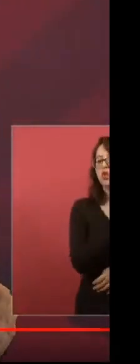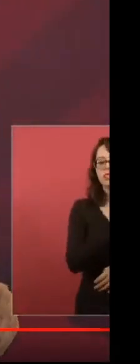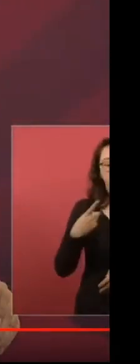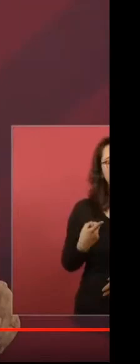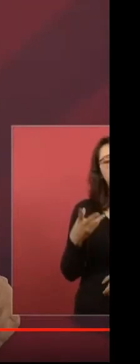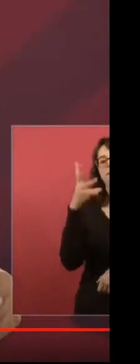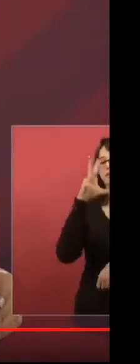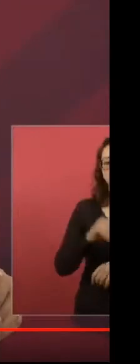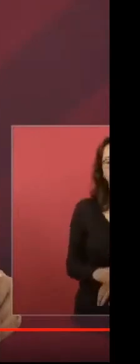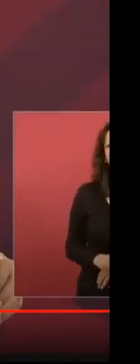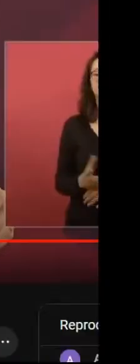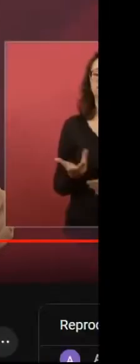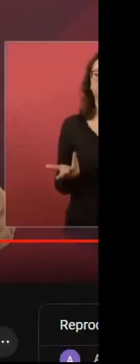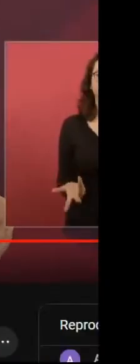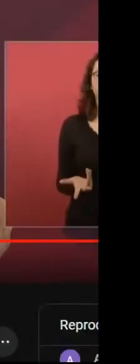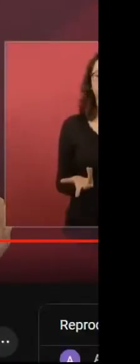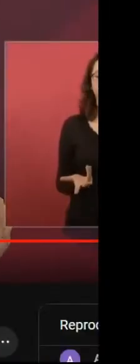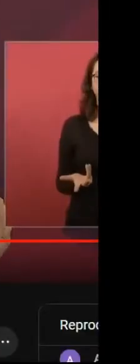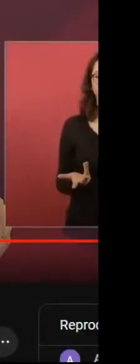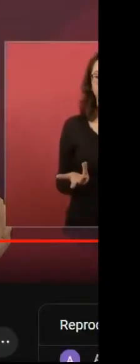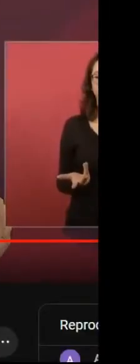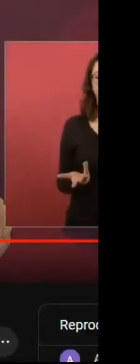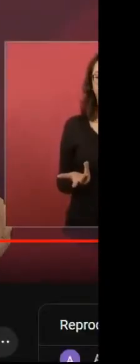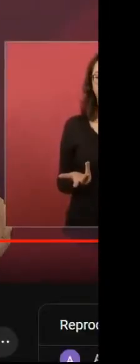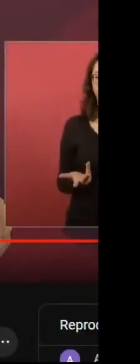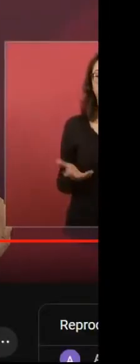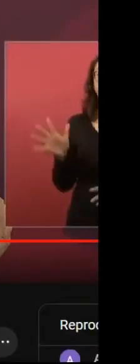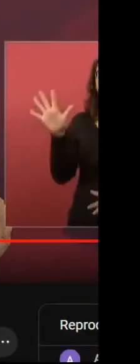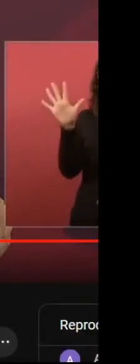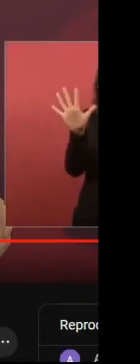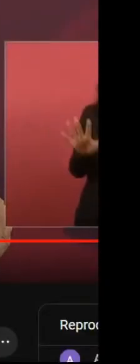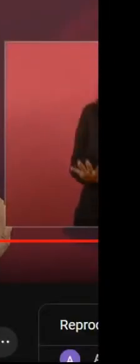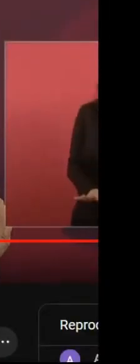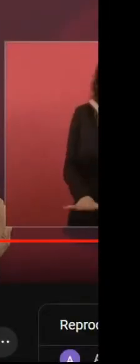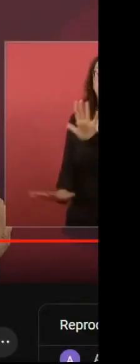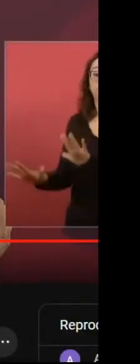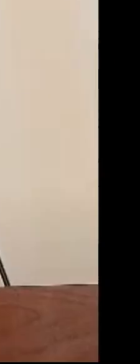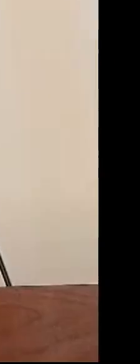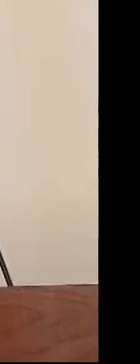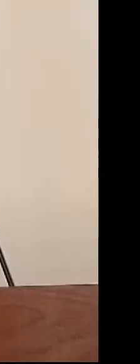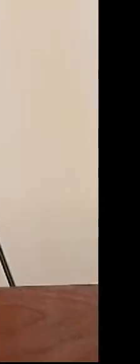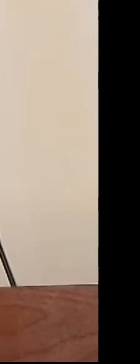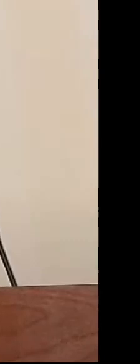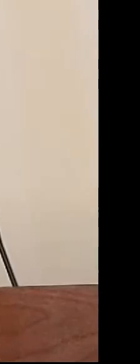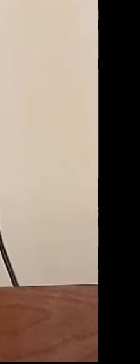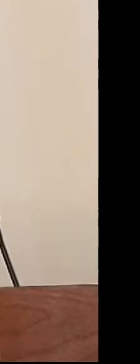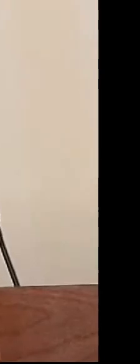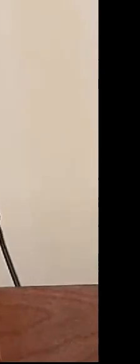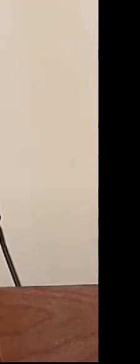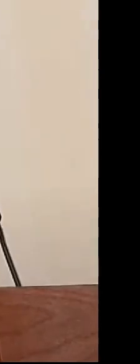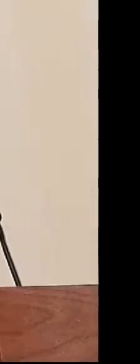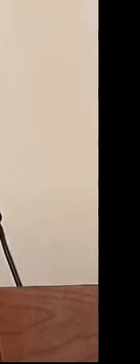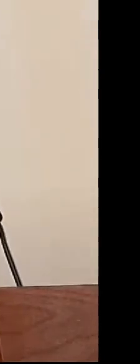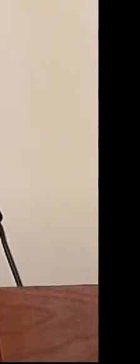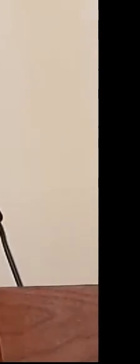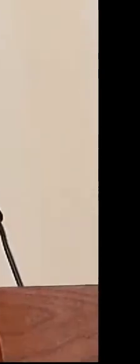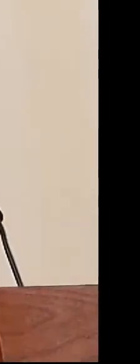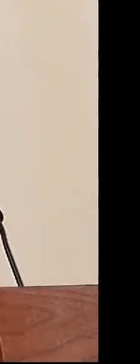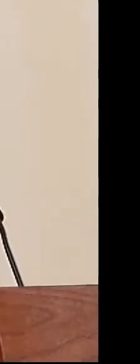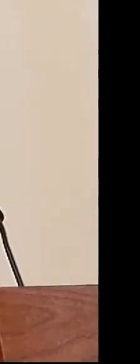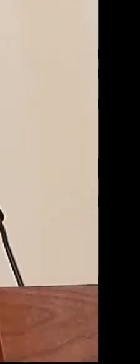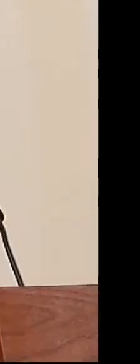y que esa vida no ese estilo de vida que están